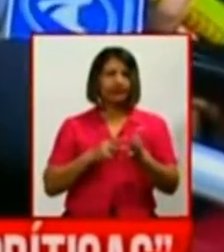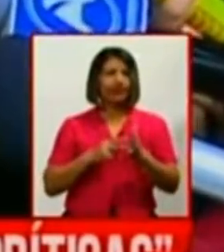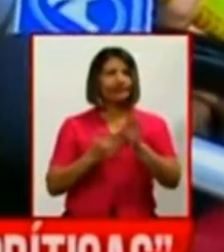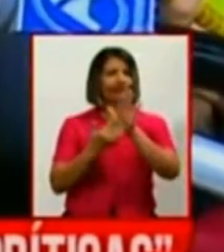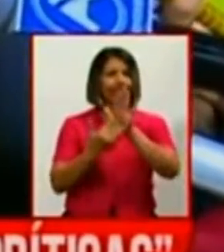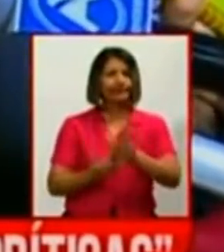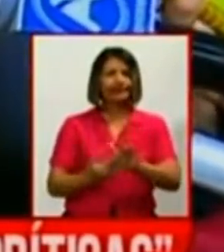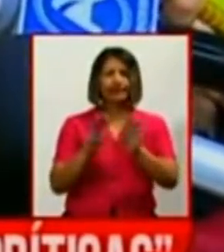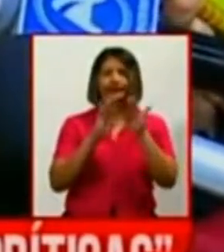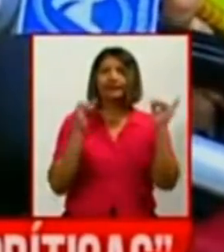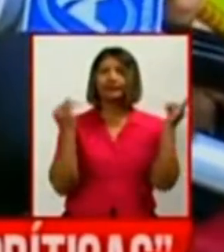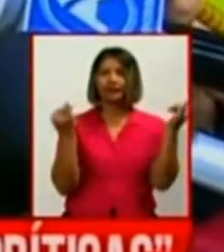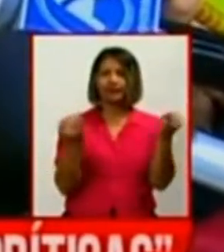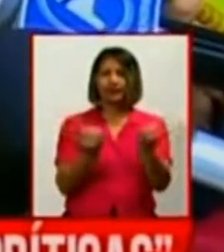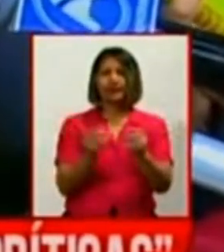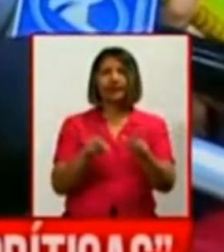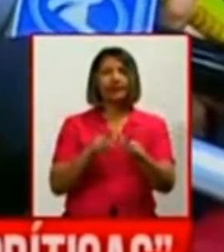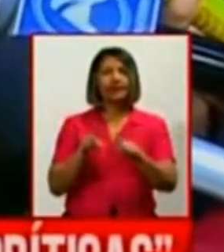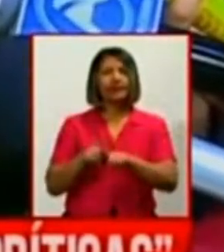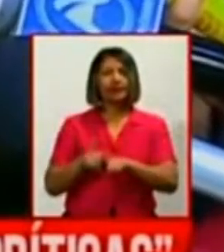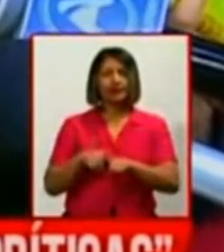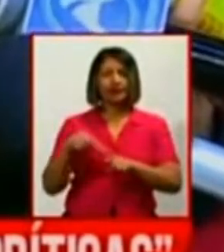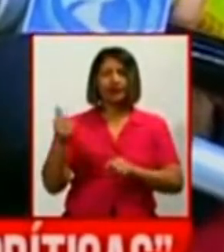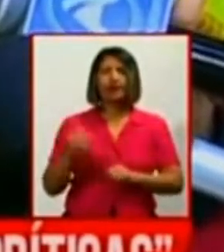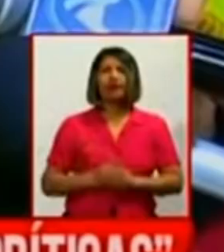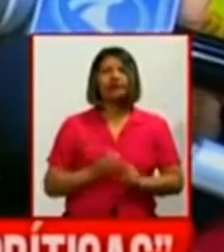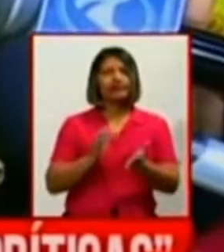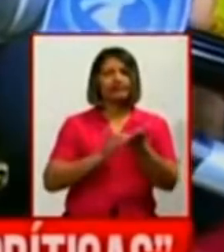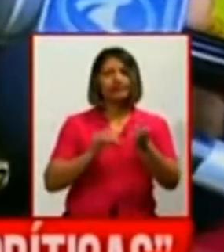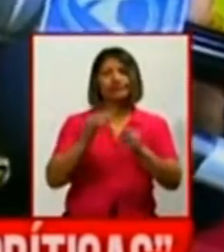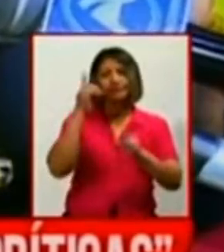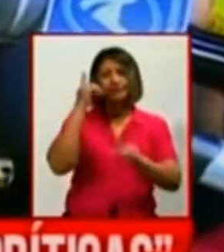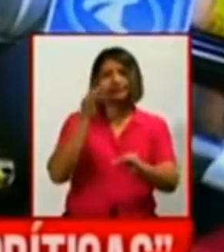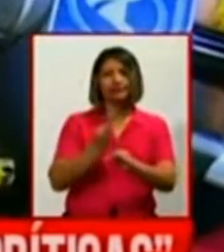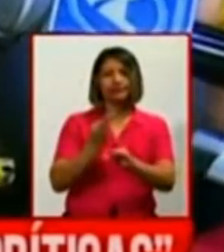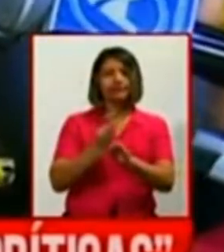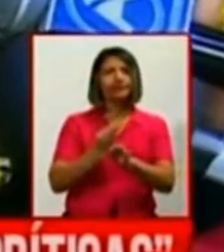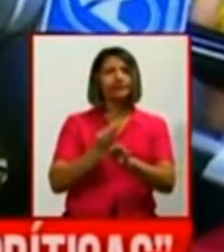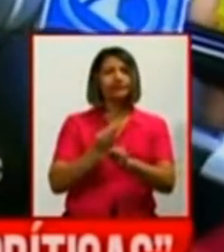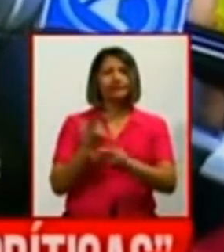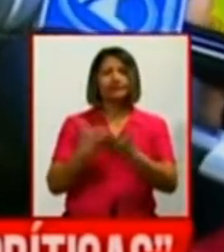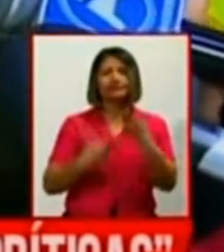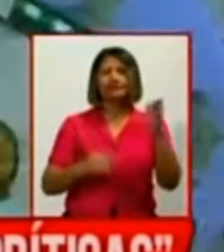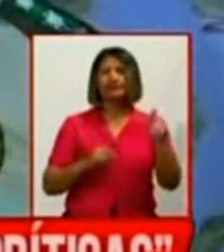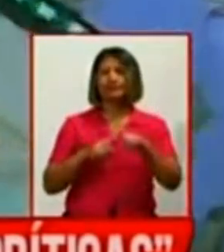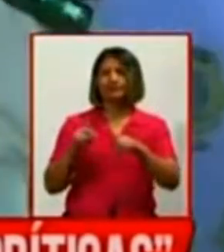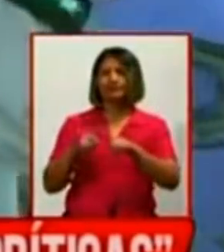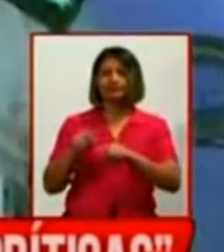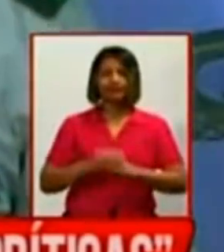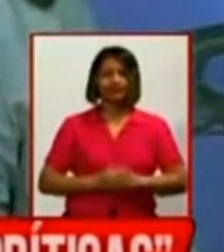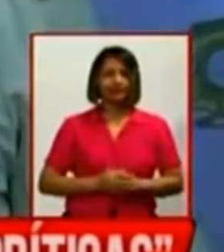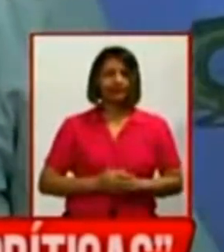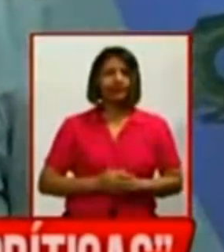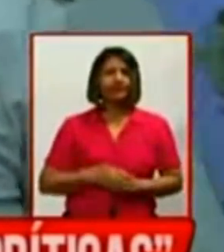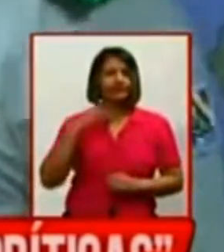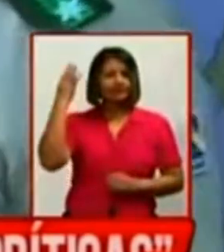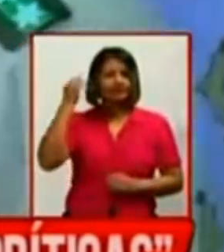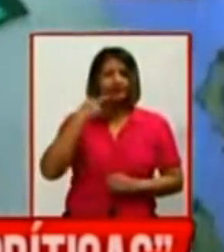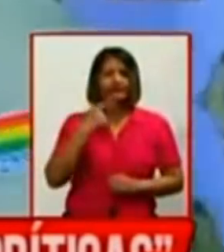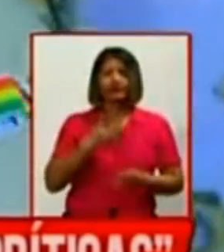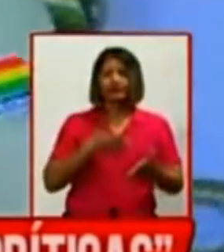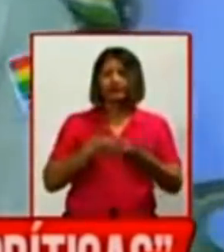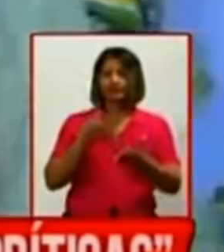desprestigio institucional y por otro lado también deslealtad por quienes generamos ese tipo de cosas entre tanto en la fiscalía